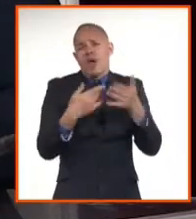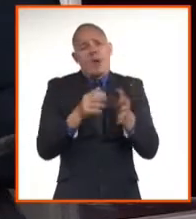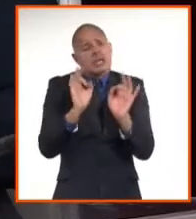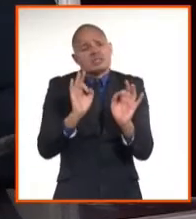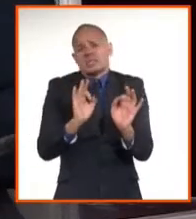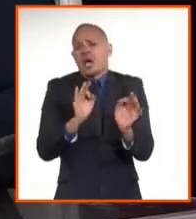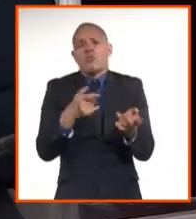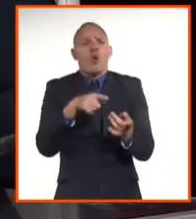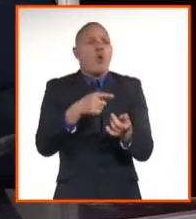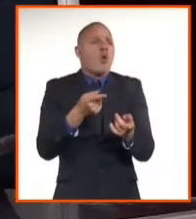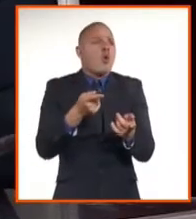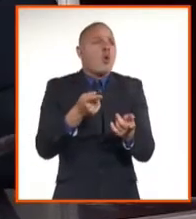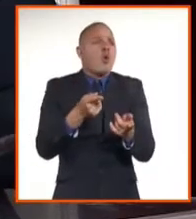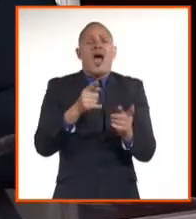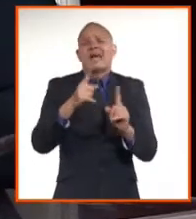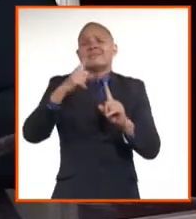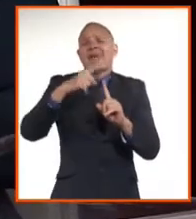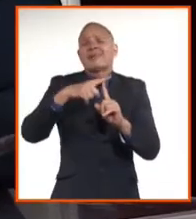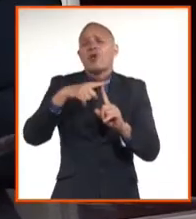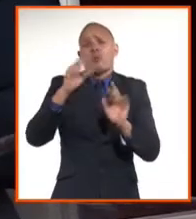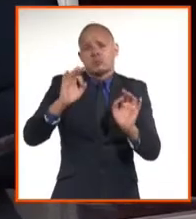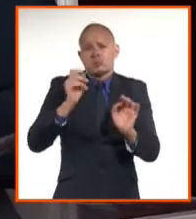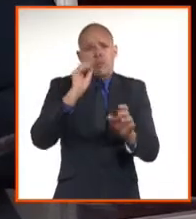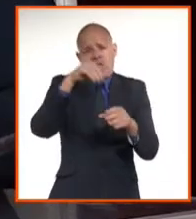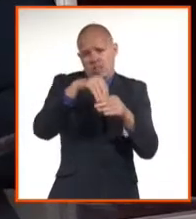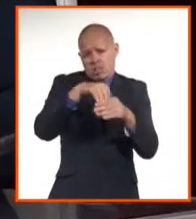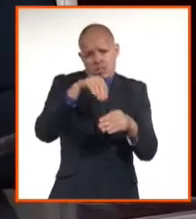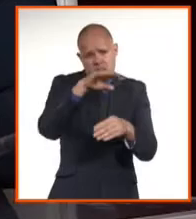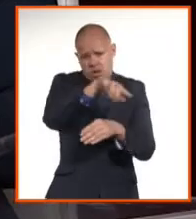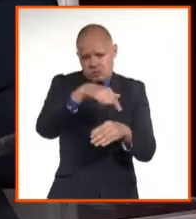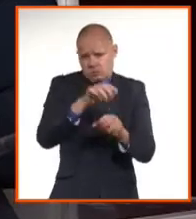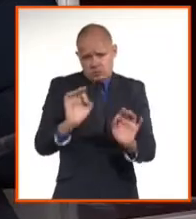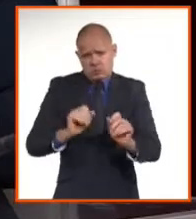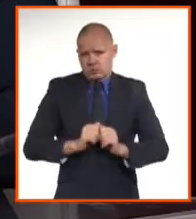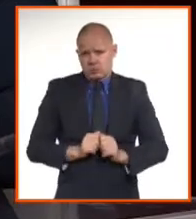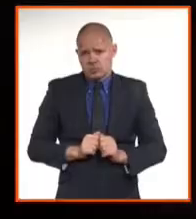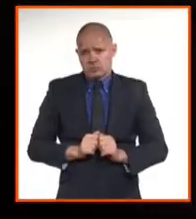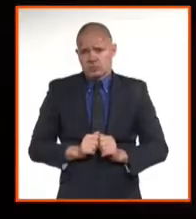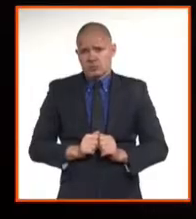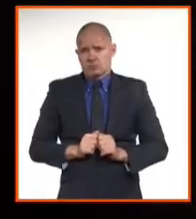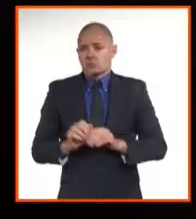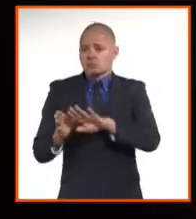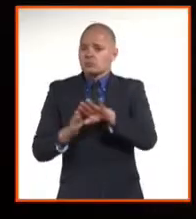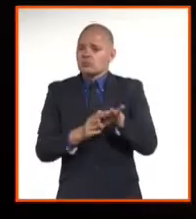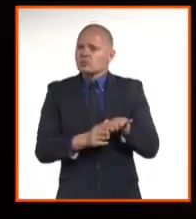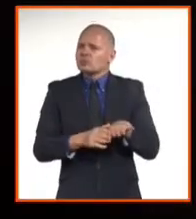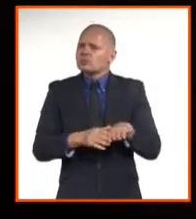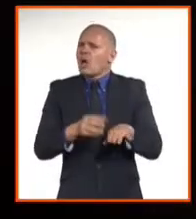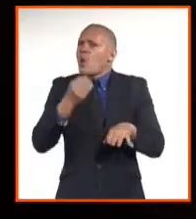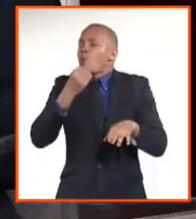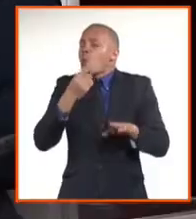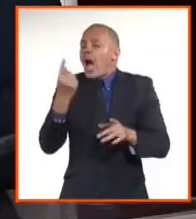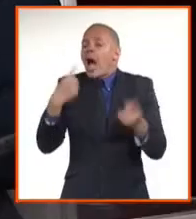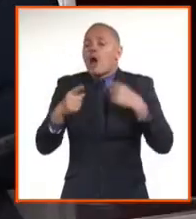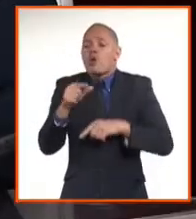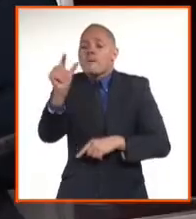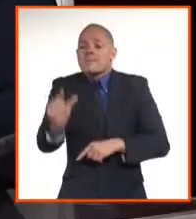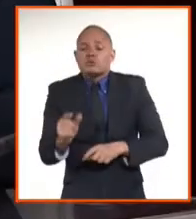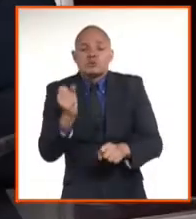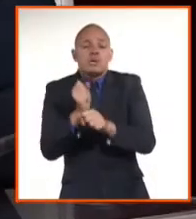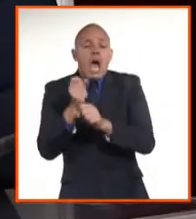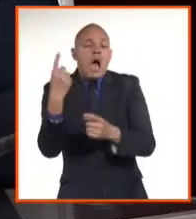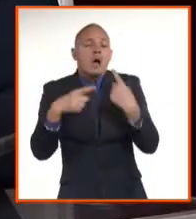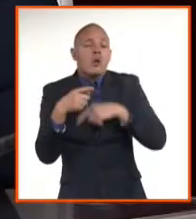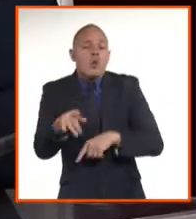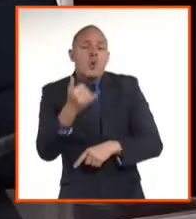algo provocado para crear peores condiciones de las que nosotros tenemos. ¿Alguna mala manipulación técnica en el proceso? Hasta el momento